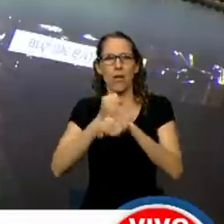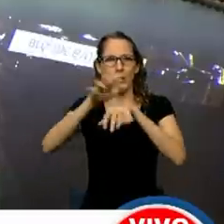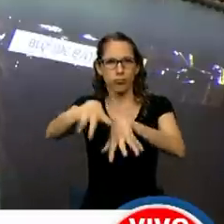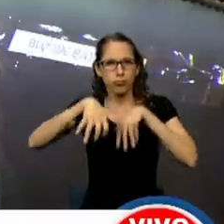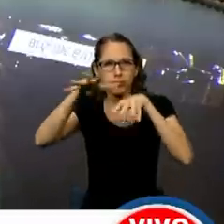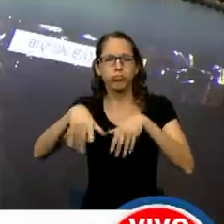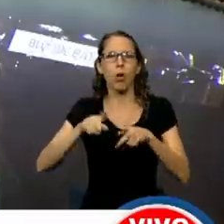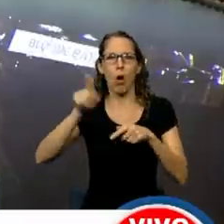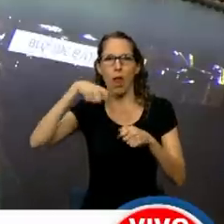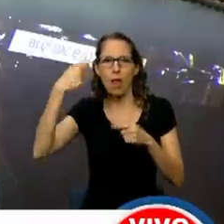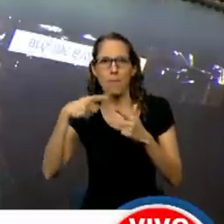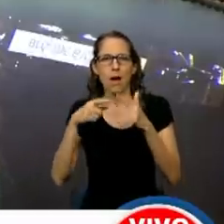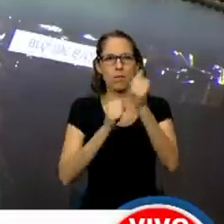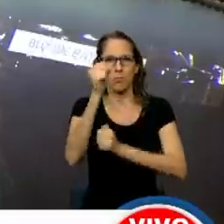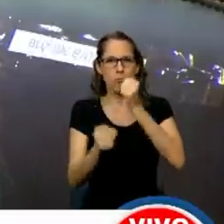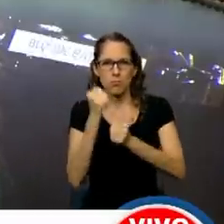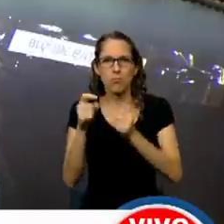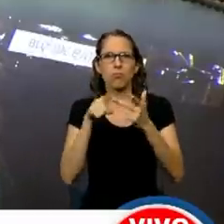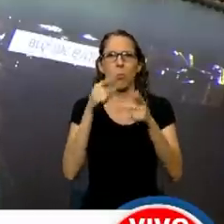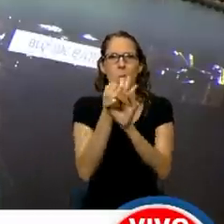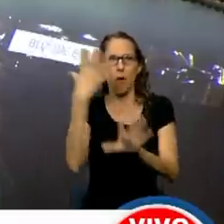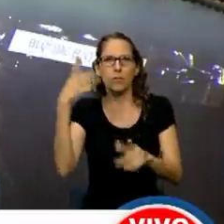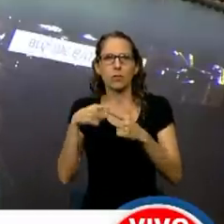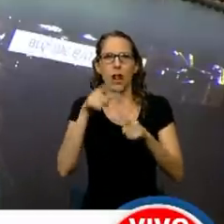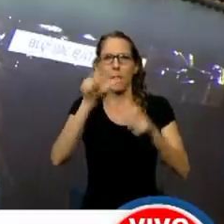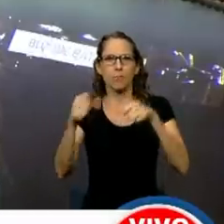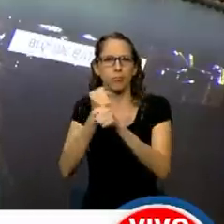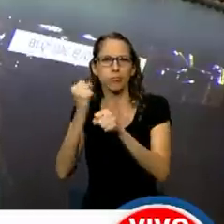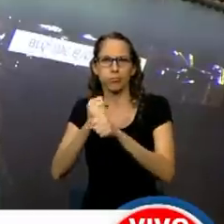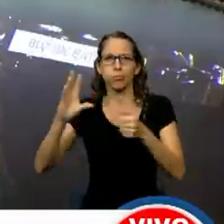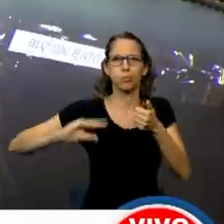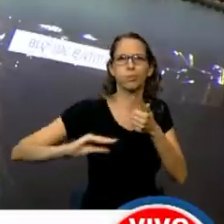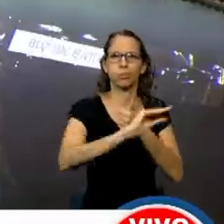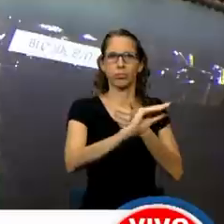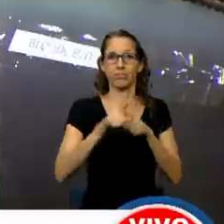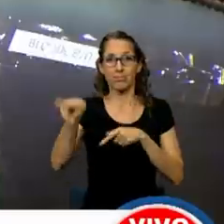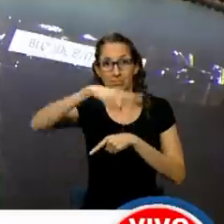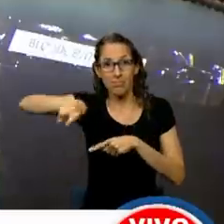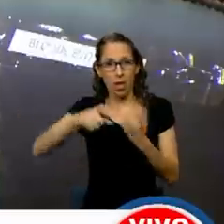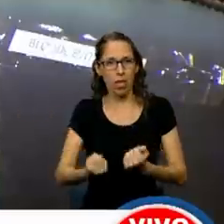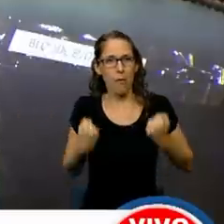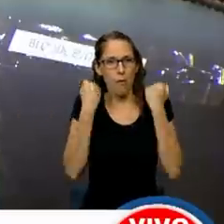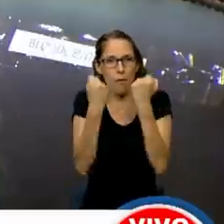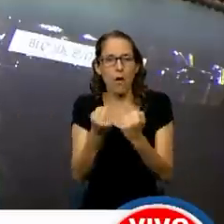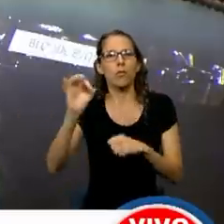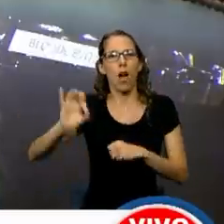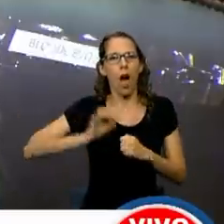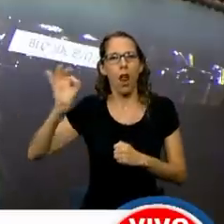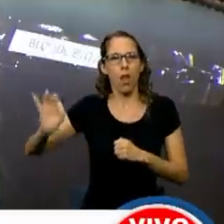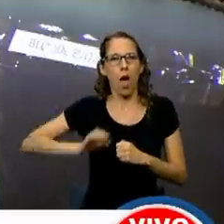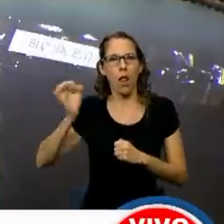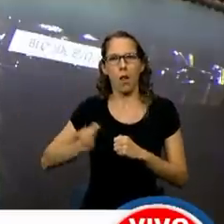industriales profesionales trabajadores esfuerzo que año a año lo hemos dilapidado